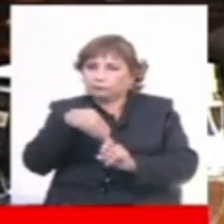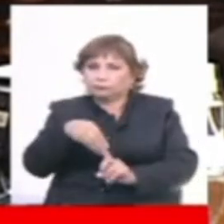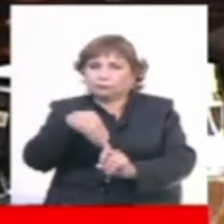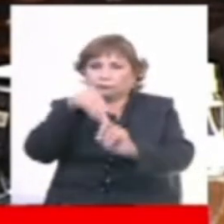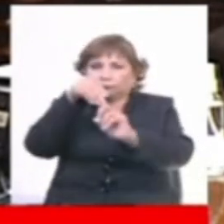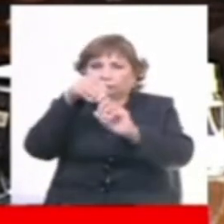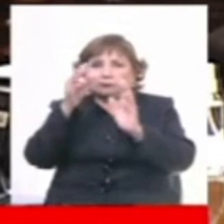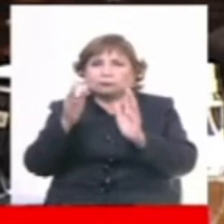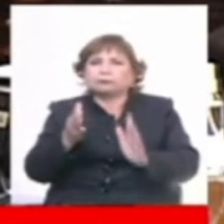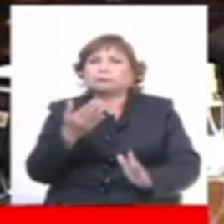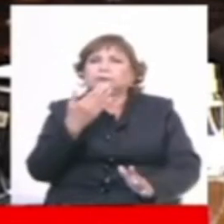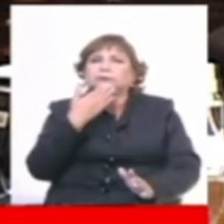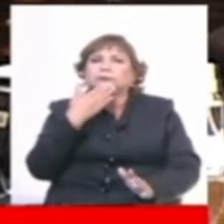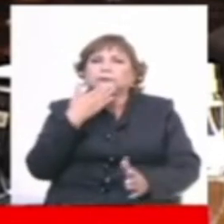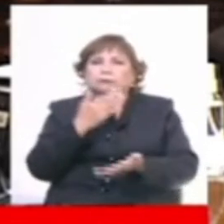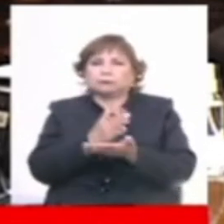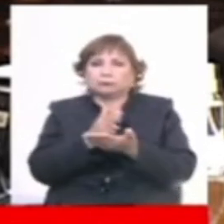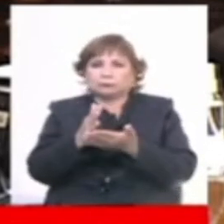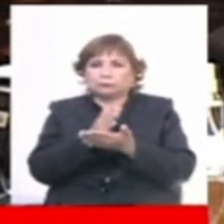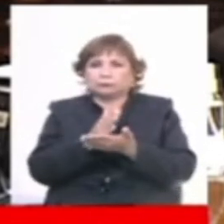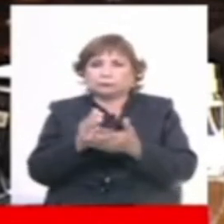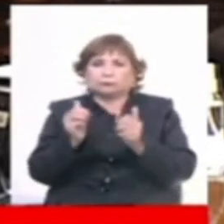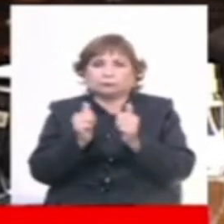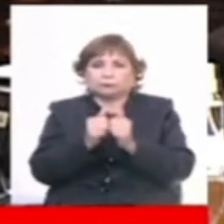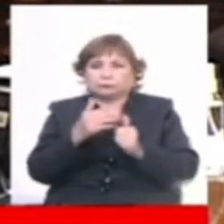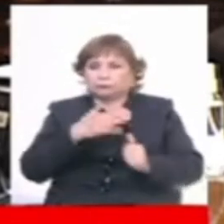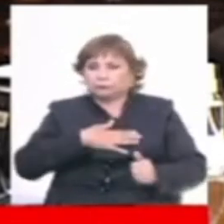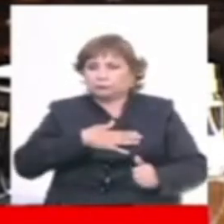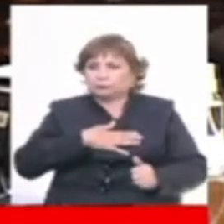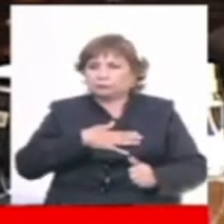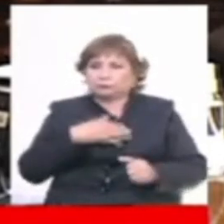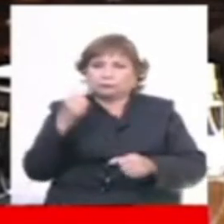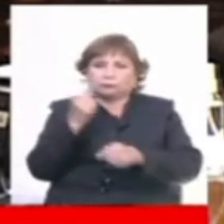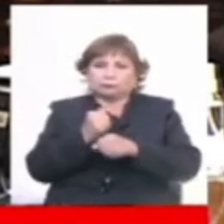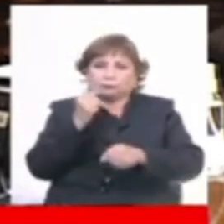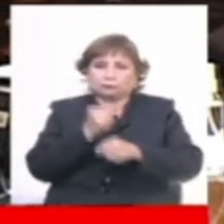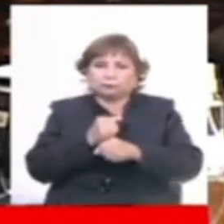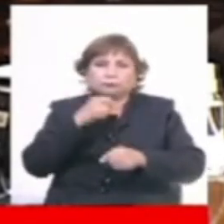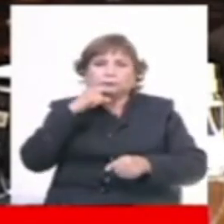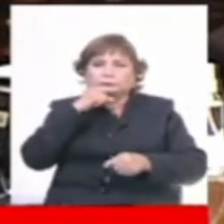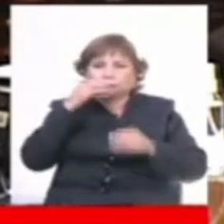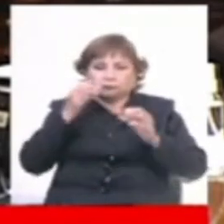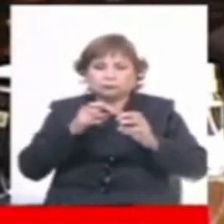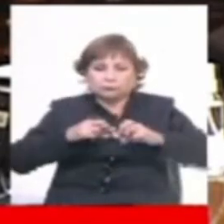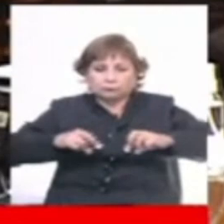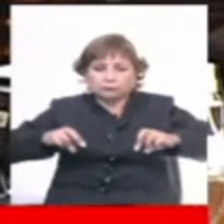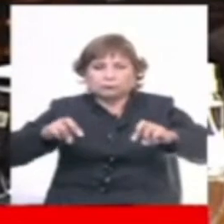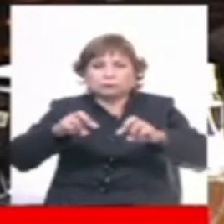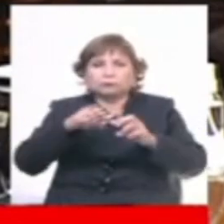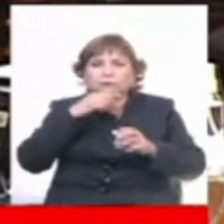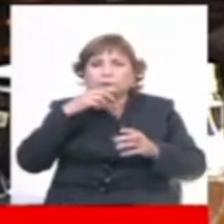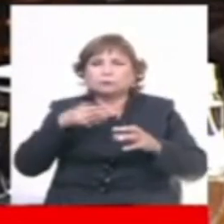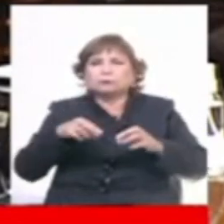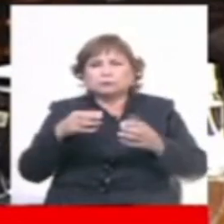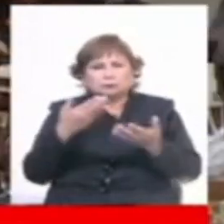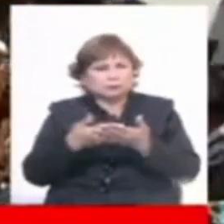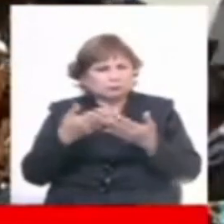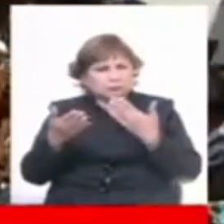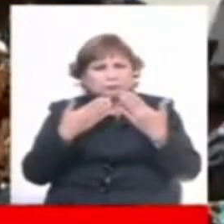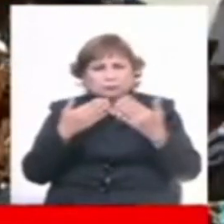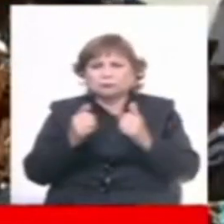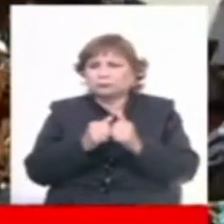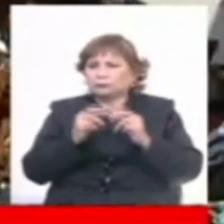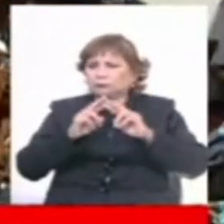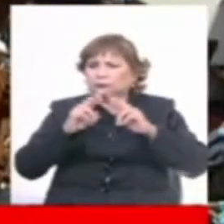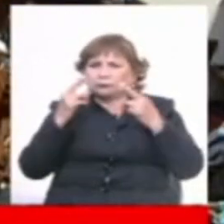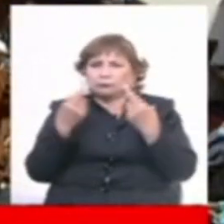especialmente a quienes comparten conmigo el trabajo siendo mujeres parlamentarias, con quienes tuvimos una